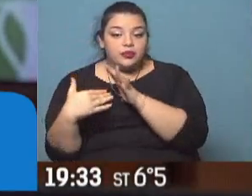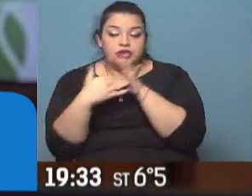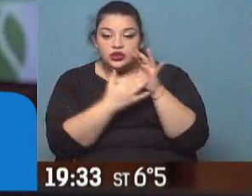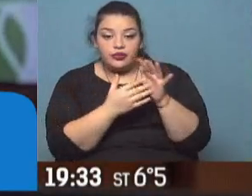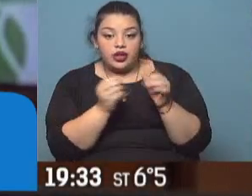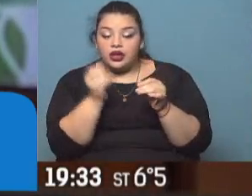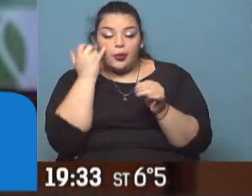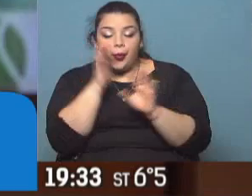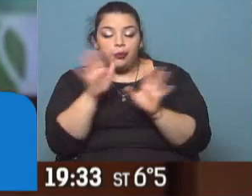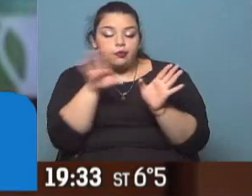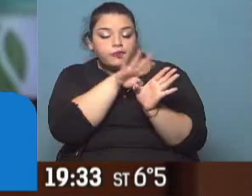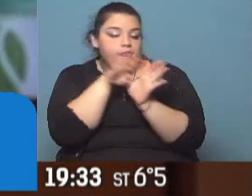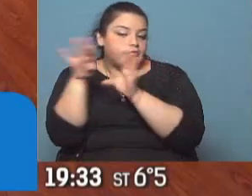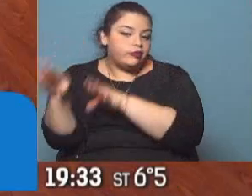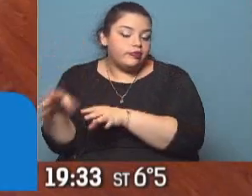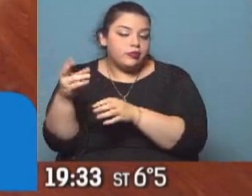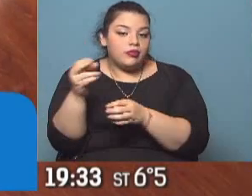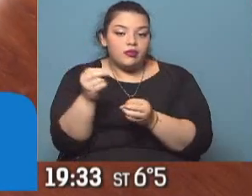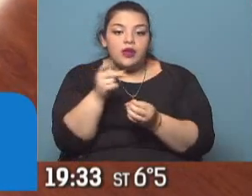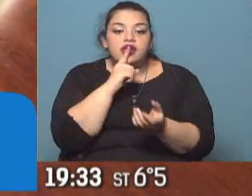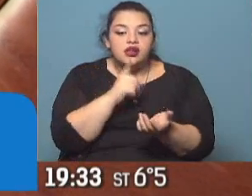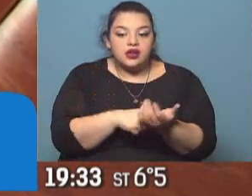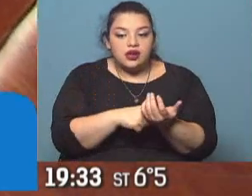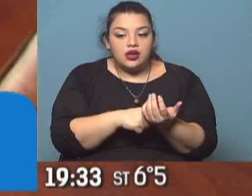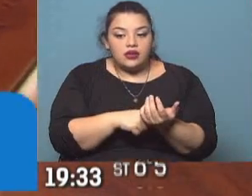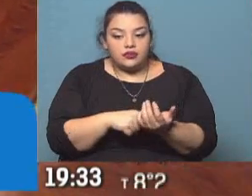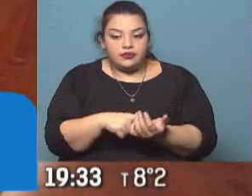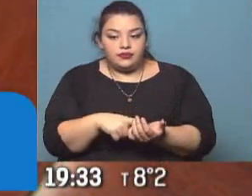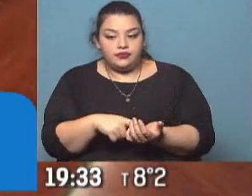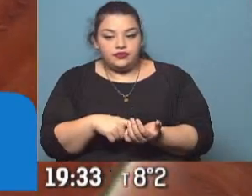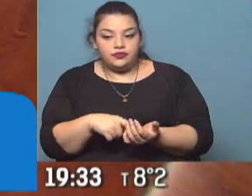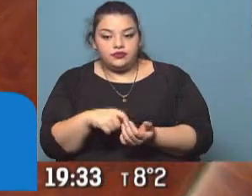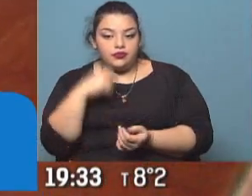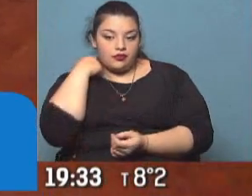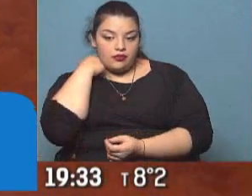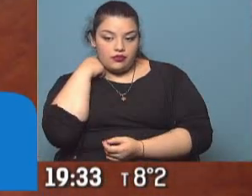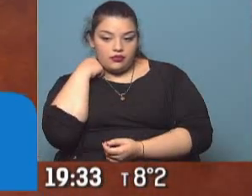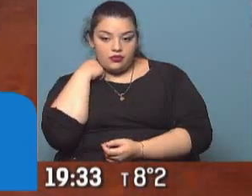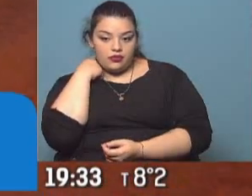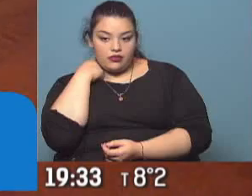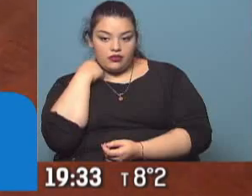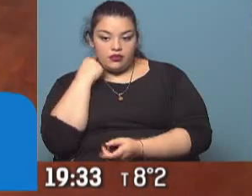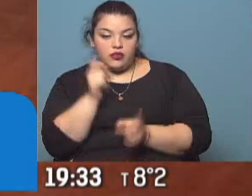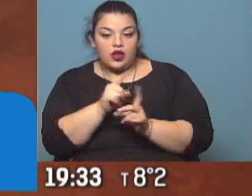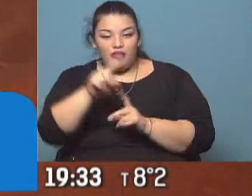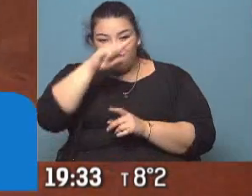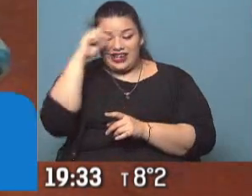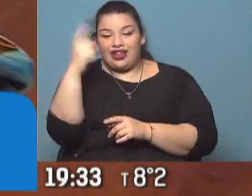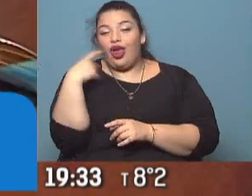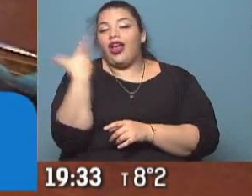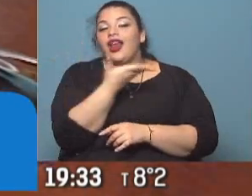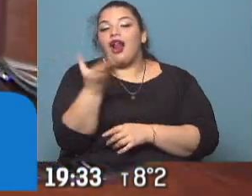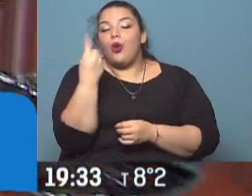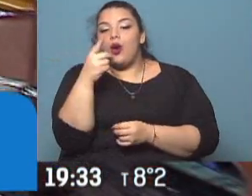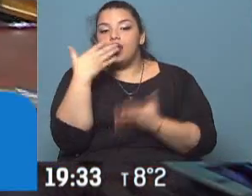lado el tutelaje para definir cuestiones de orden público. Entonces, estamos hablando, porque el Estado generalmente cuando se mete con la intimidad